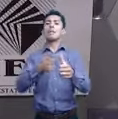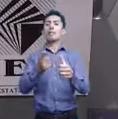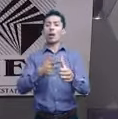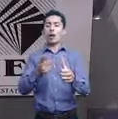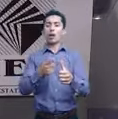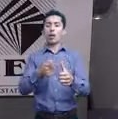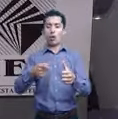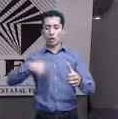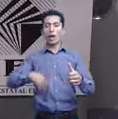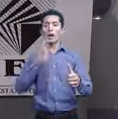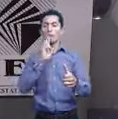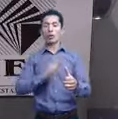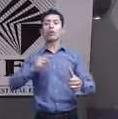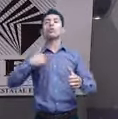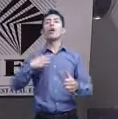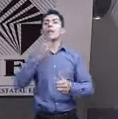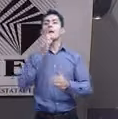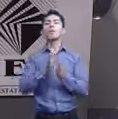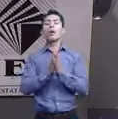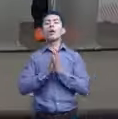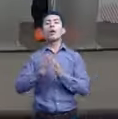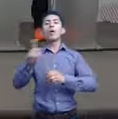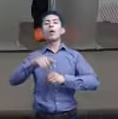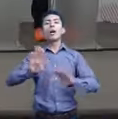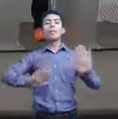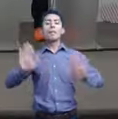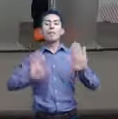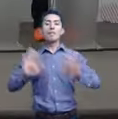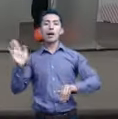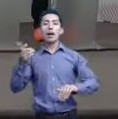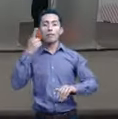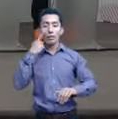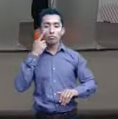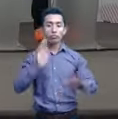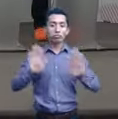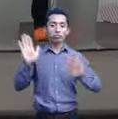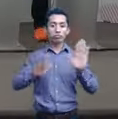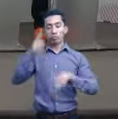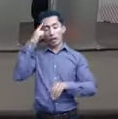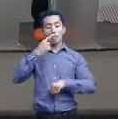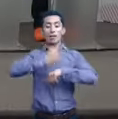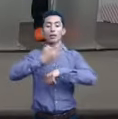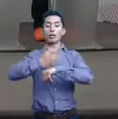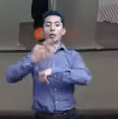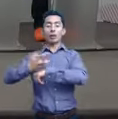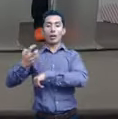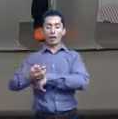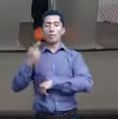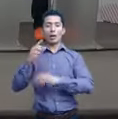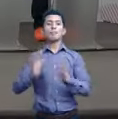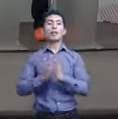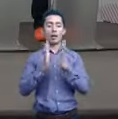que nos puedan responder, les voy a pedir que, levantando la mano, vamos a asignar el orden correspondiente para que nos